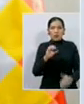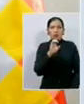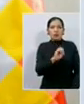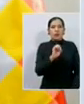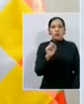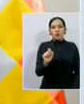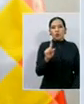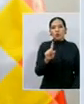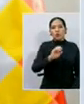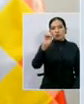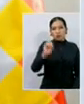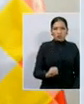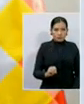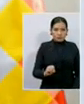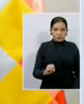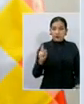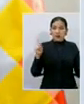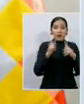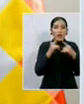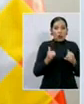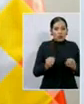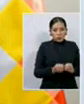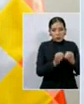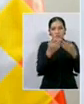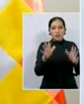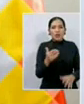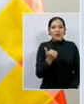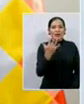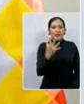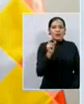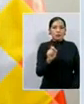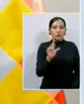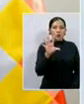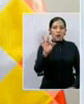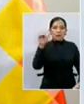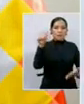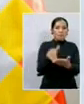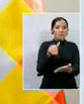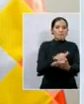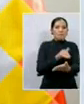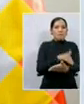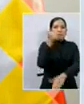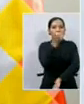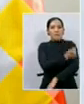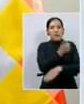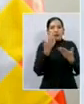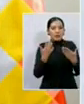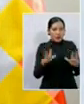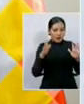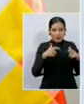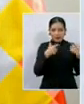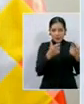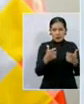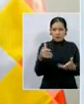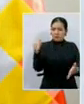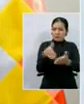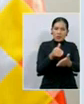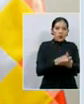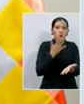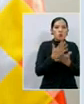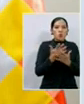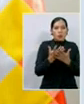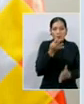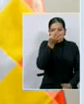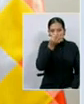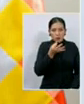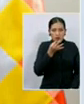el 2021, 6.1, el 2022, a pesar de lo ocurrido en los 36 días en Santa Cruz y esa afectación, ha cerrado